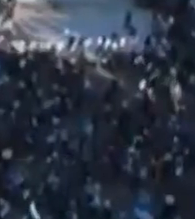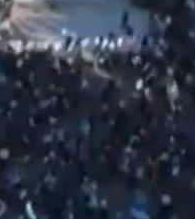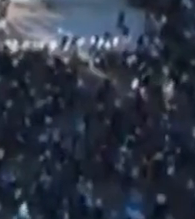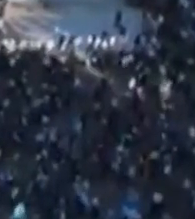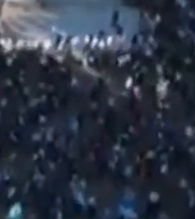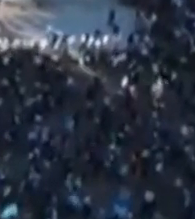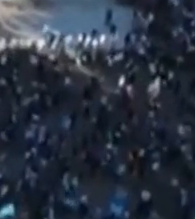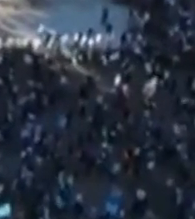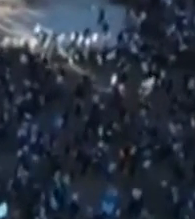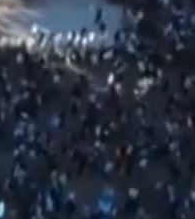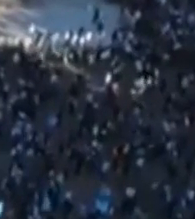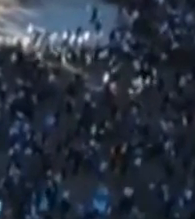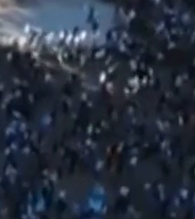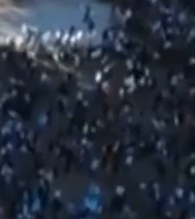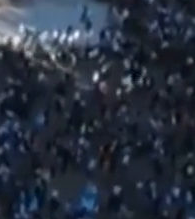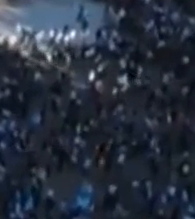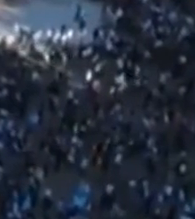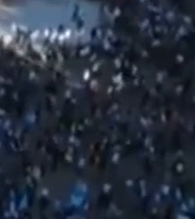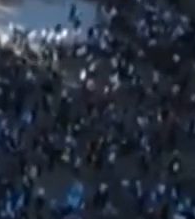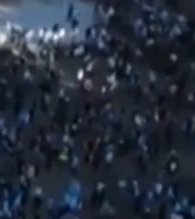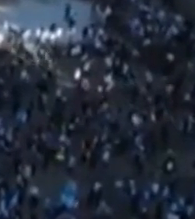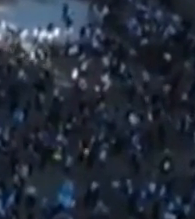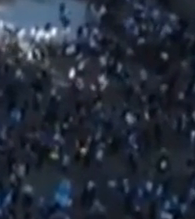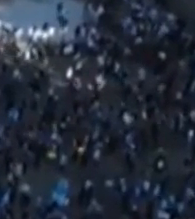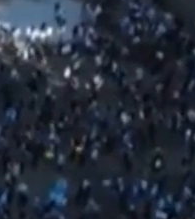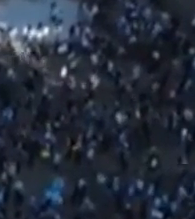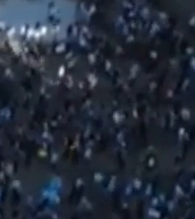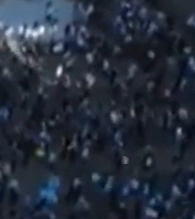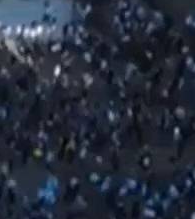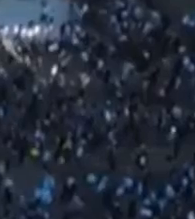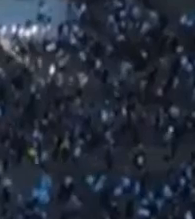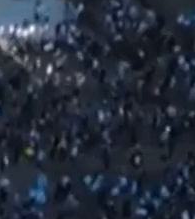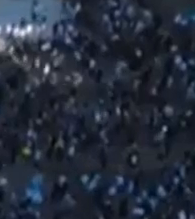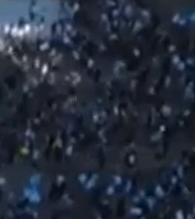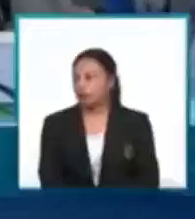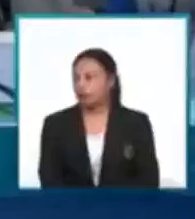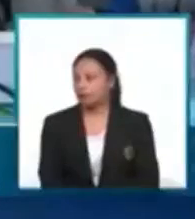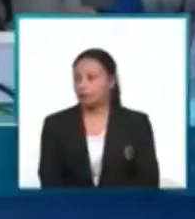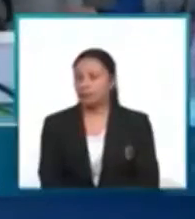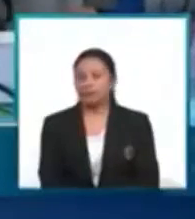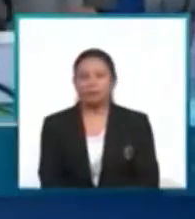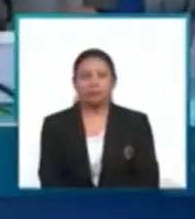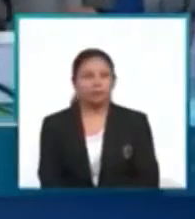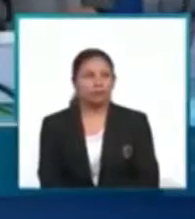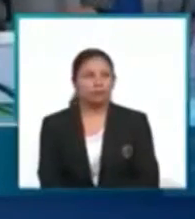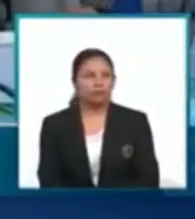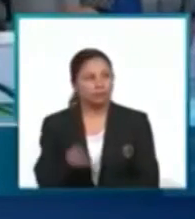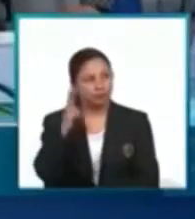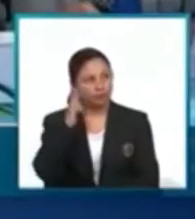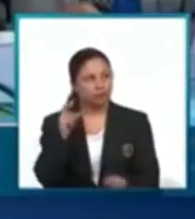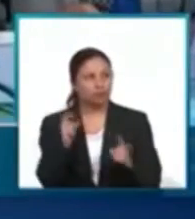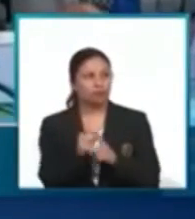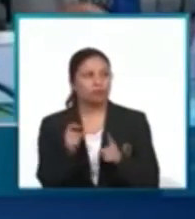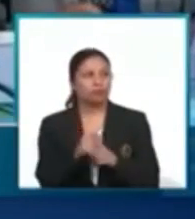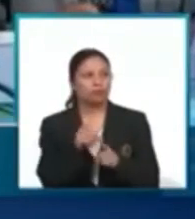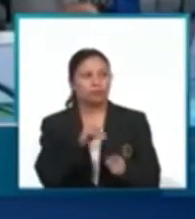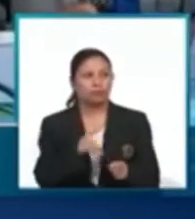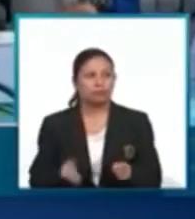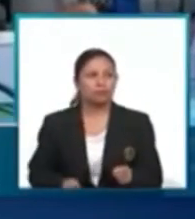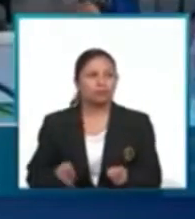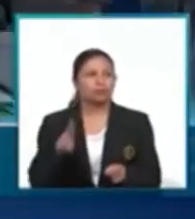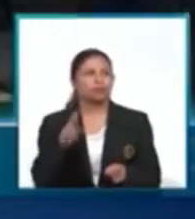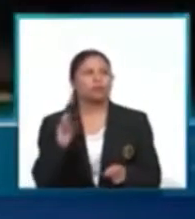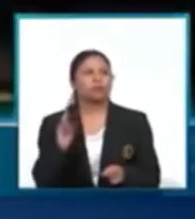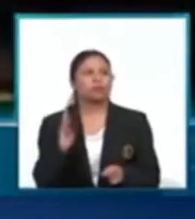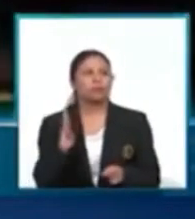fecha para el estallido social en contra las mafias del estado el gobierno no puede con los problemas de este país porque él es el problema